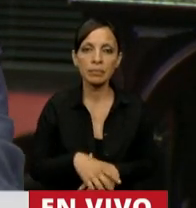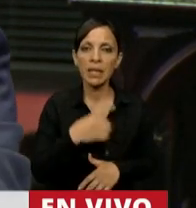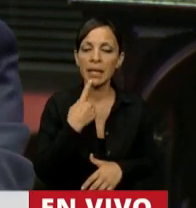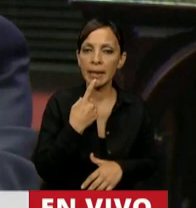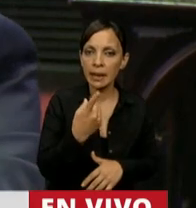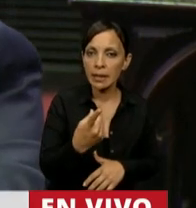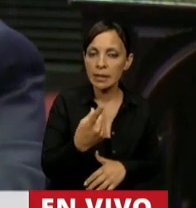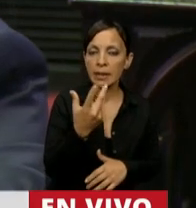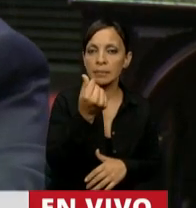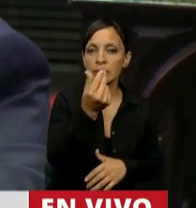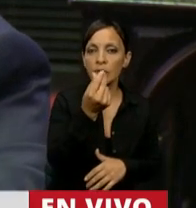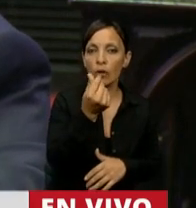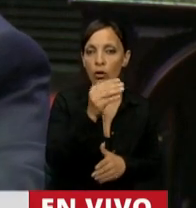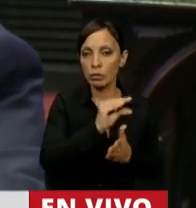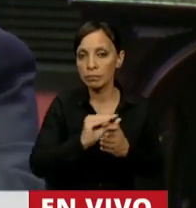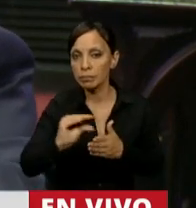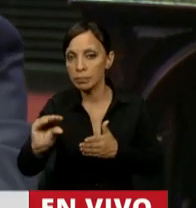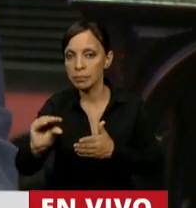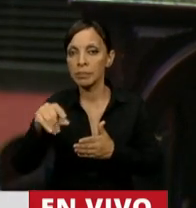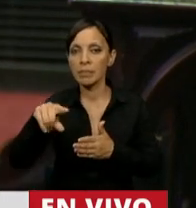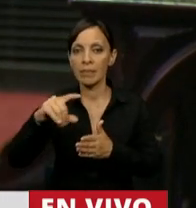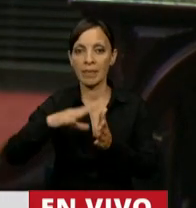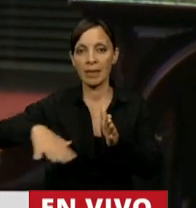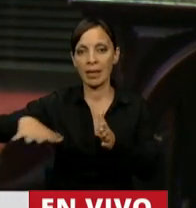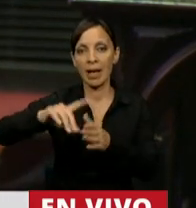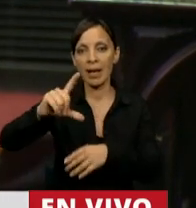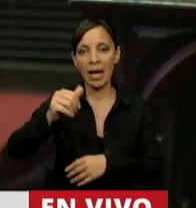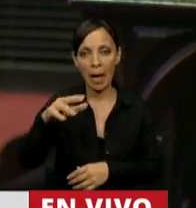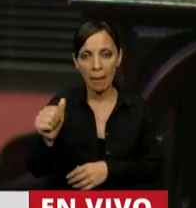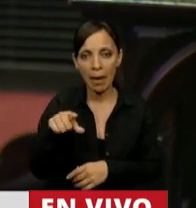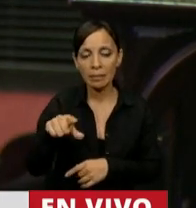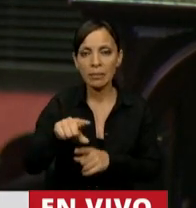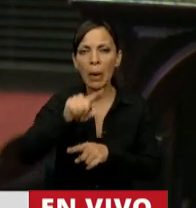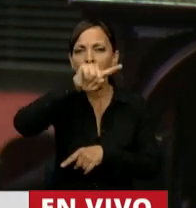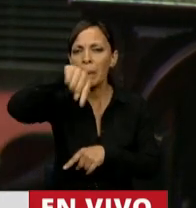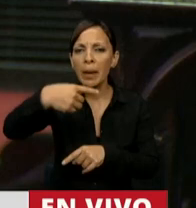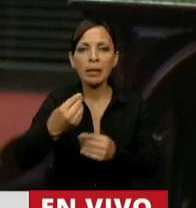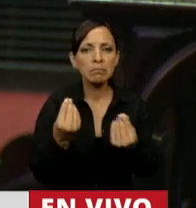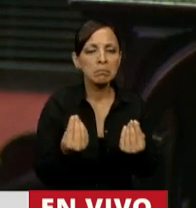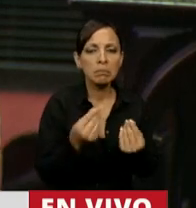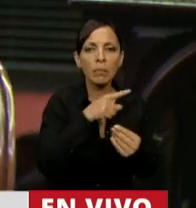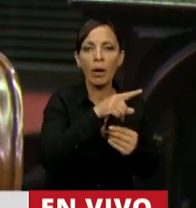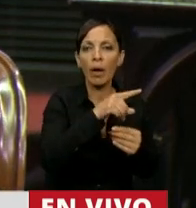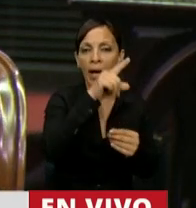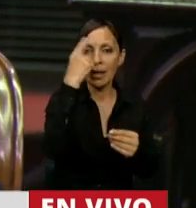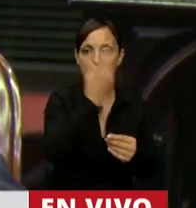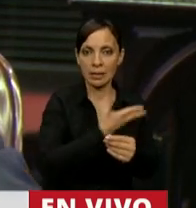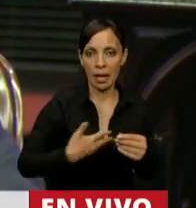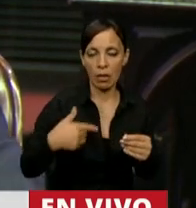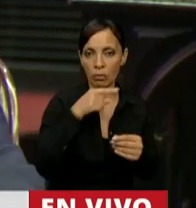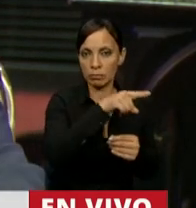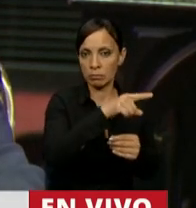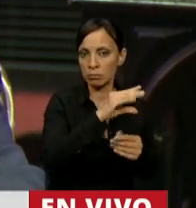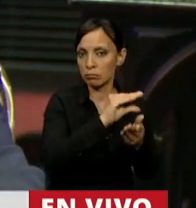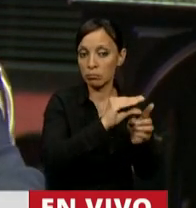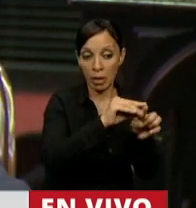dispone que los fondos que recibe la Ciudad Autónoma de Buenos Aires salen de la parte que le corresponde al Estado Nacional.